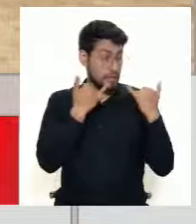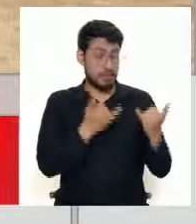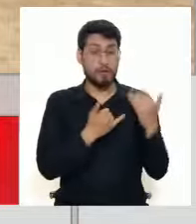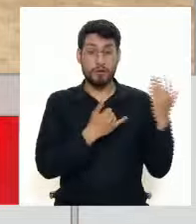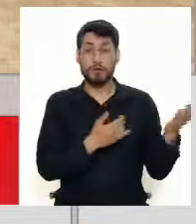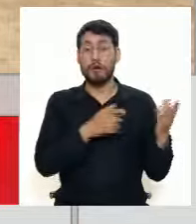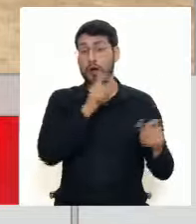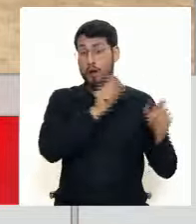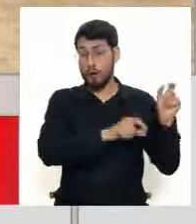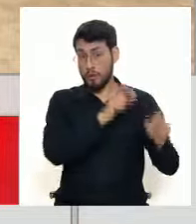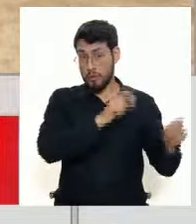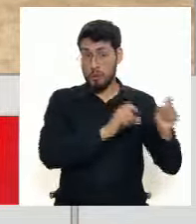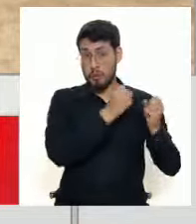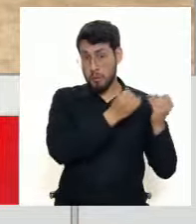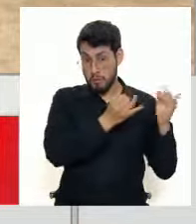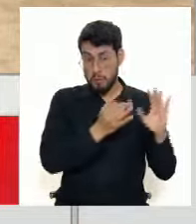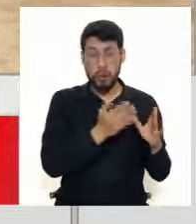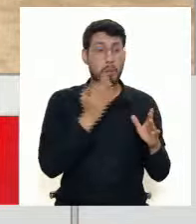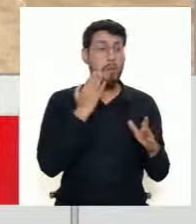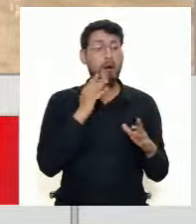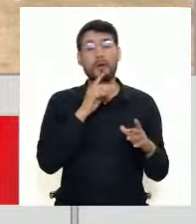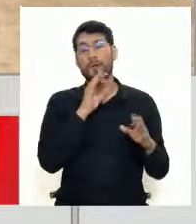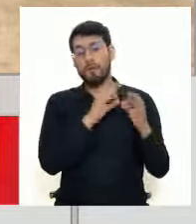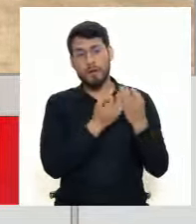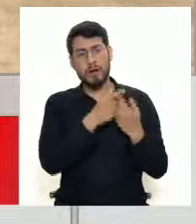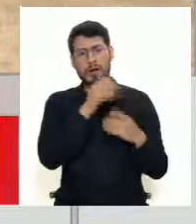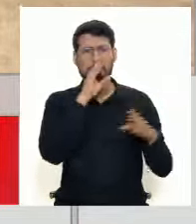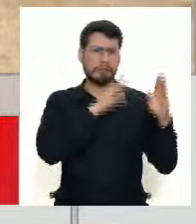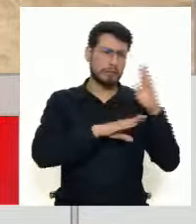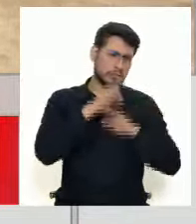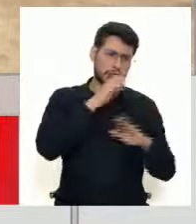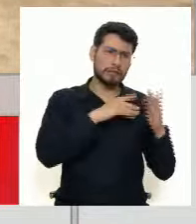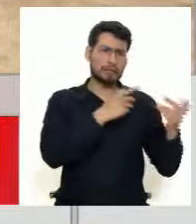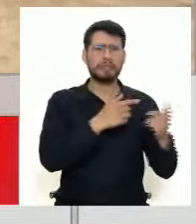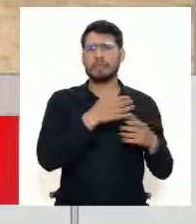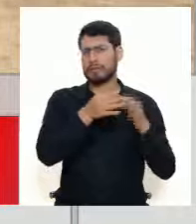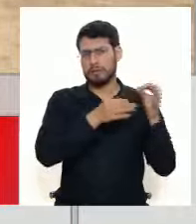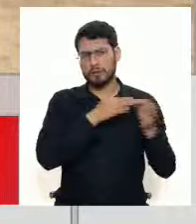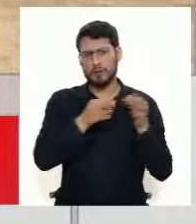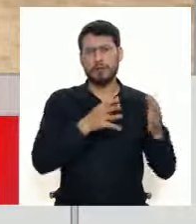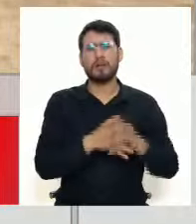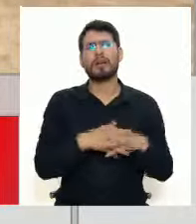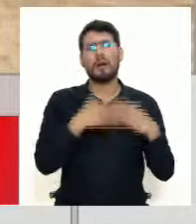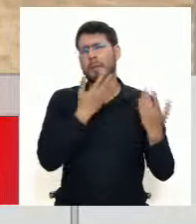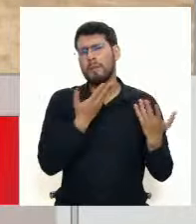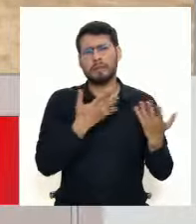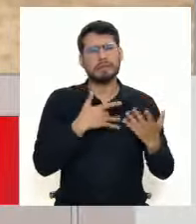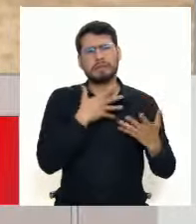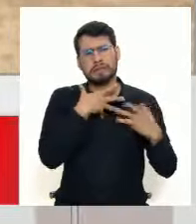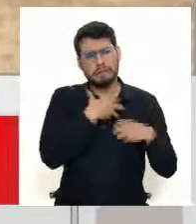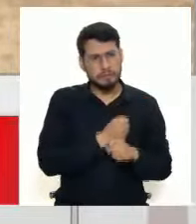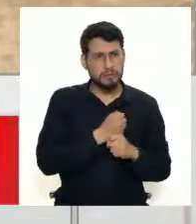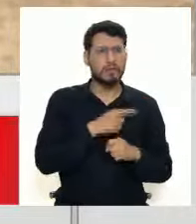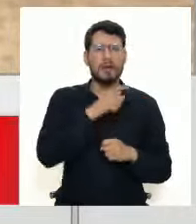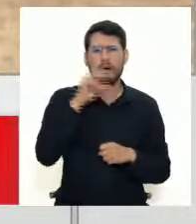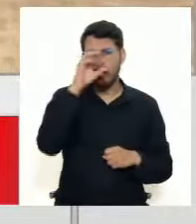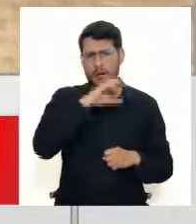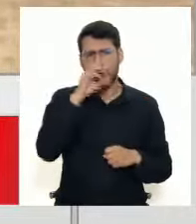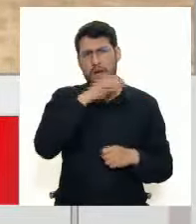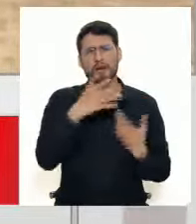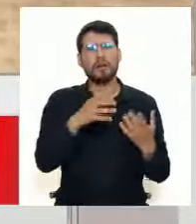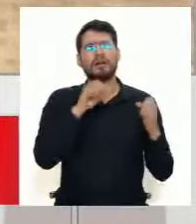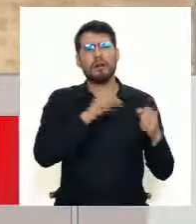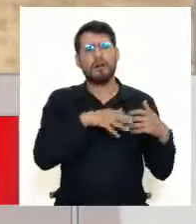mañana con algunas madres de familia que muy angustiadas ellas nos han manifestado su malestar, que también están buscando